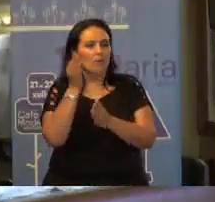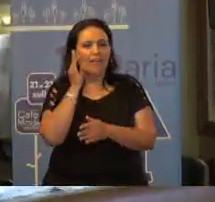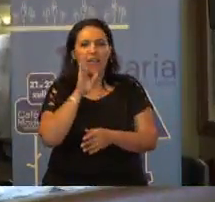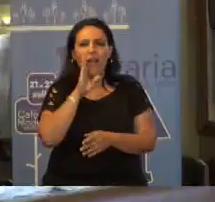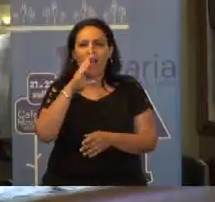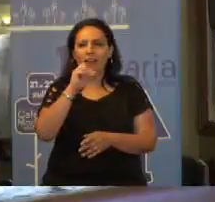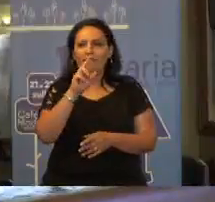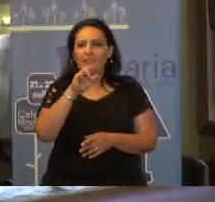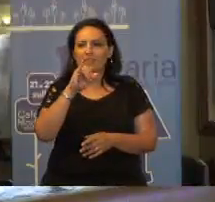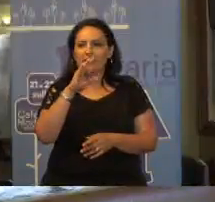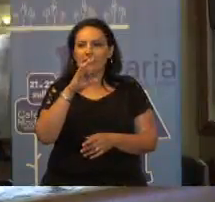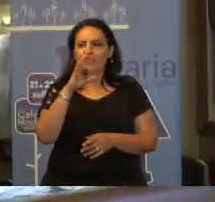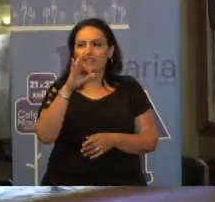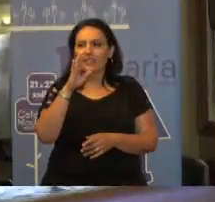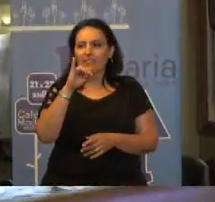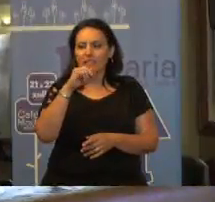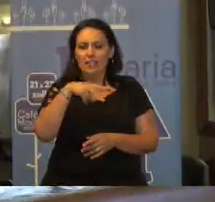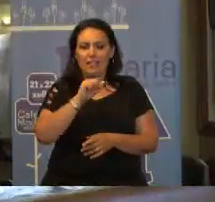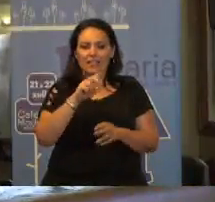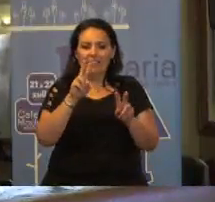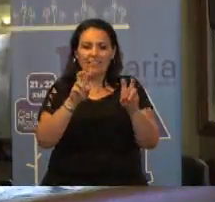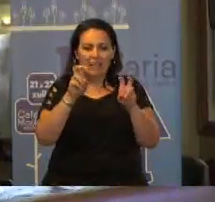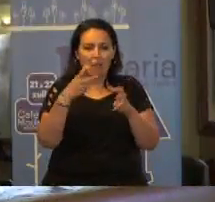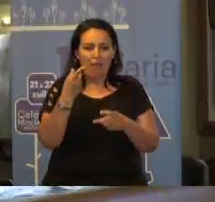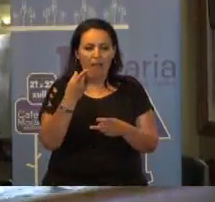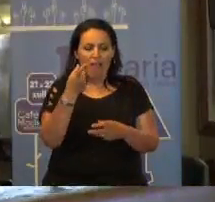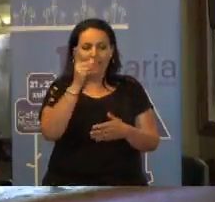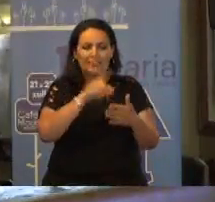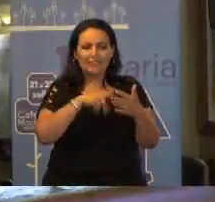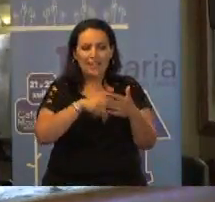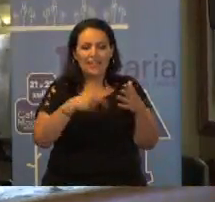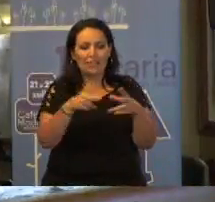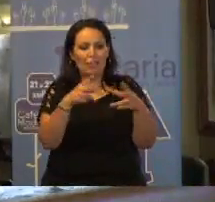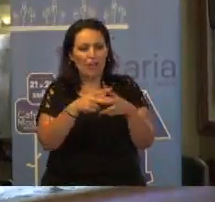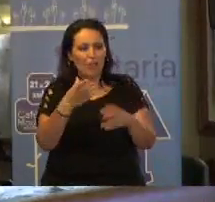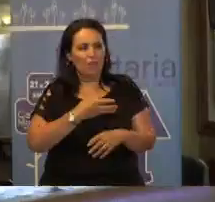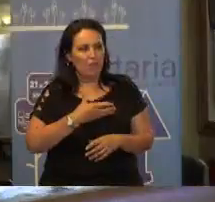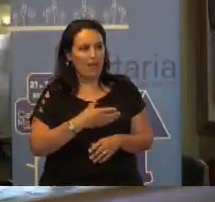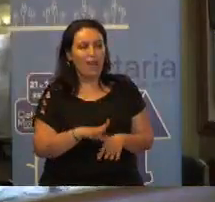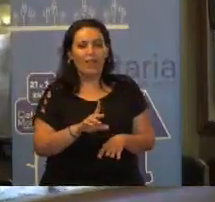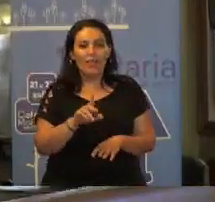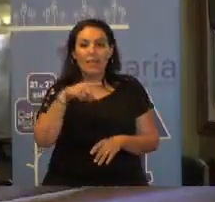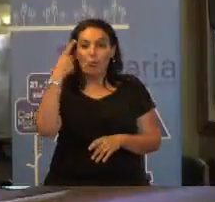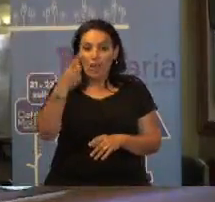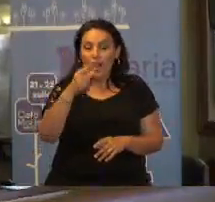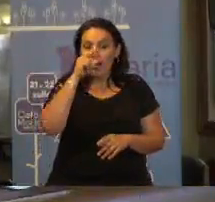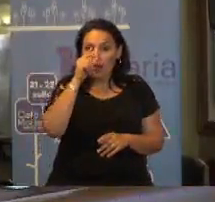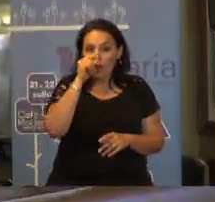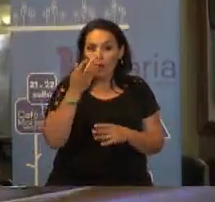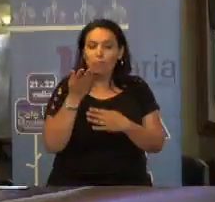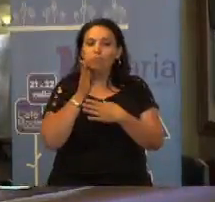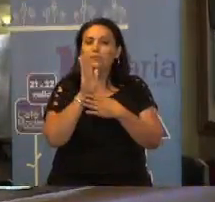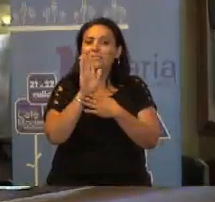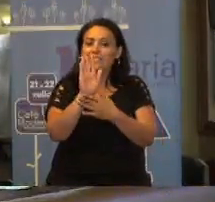falou sobre a renda social municipal, en Lugo tamén levaron a proposta e